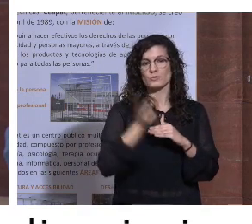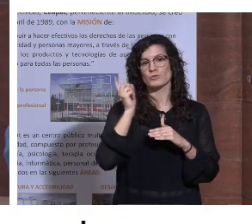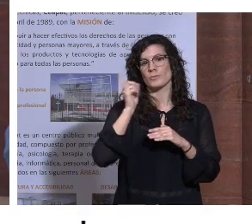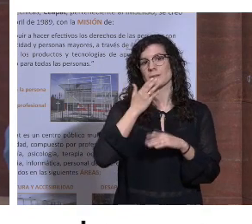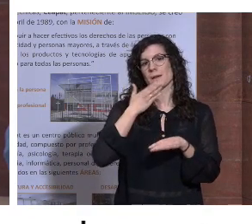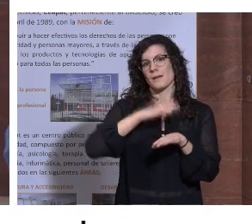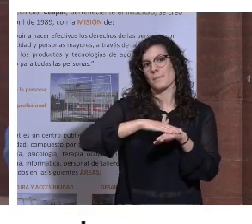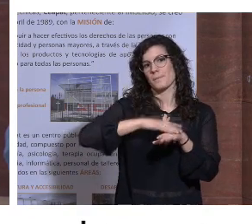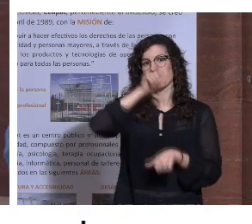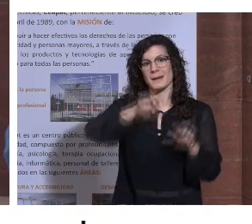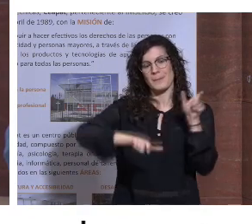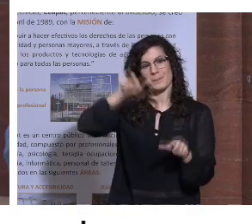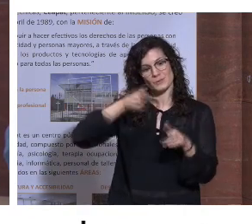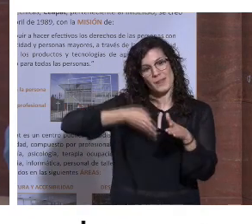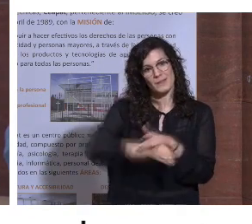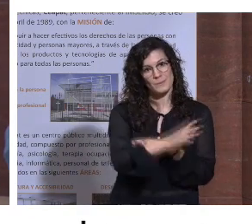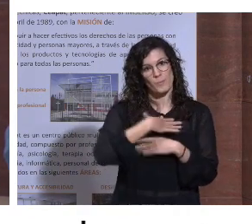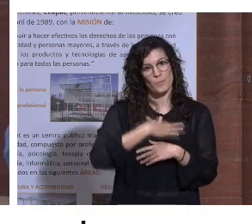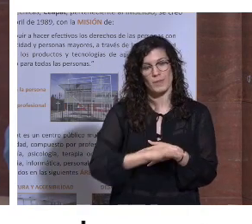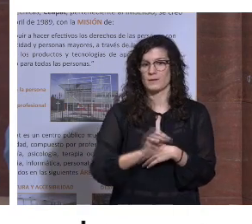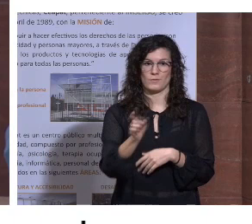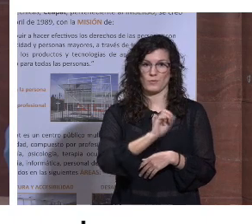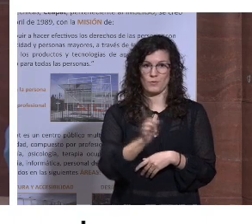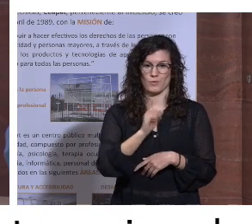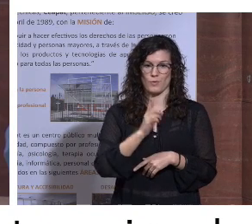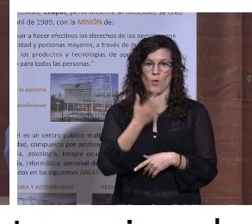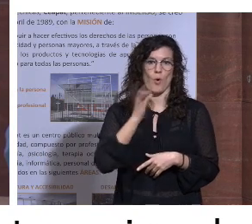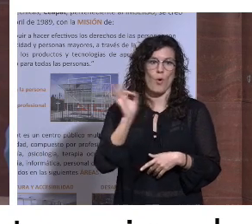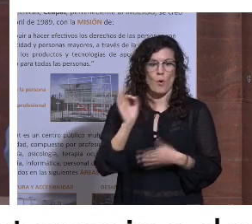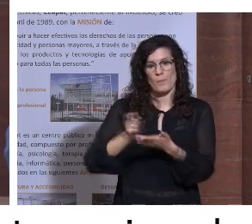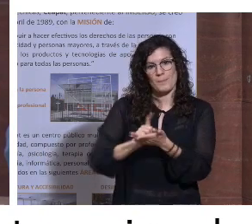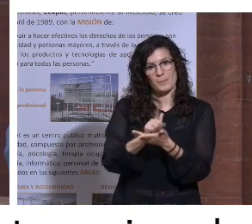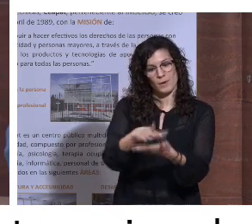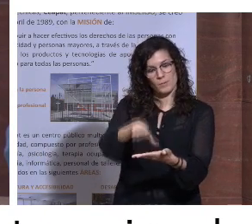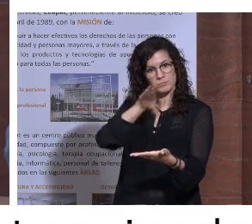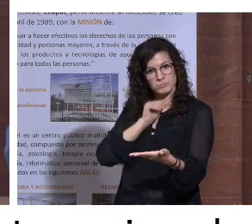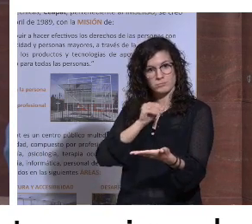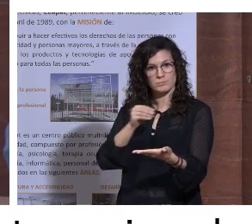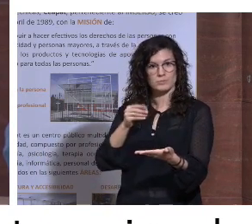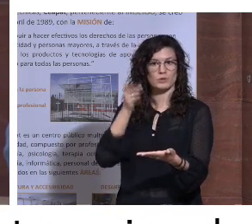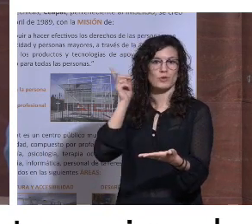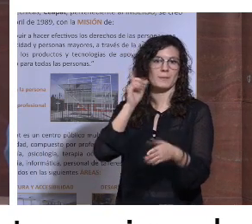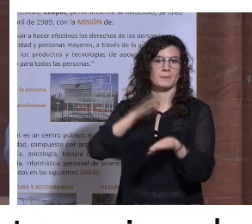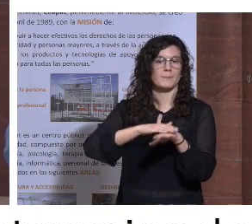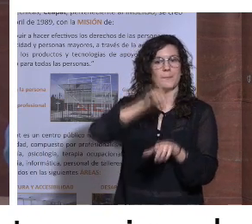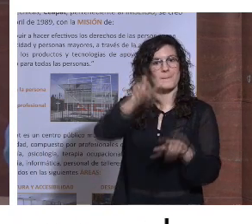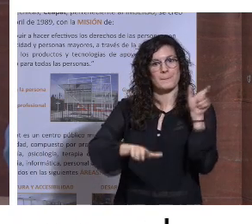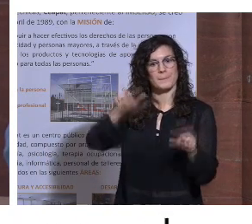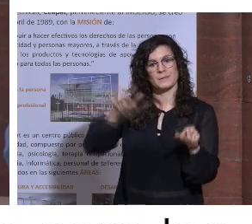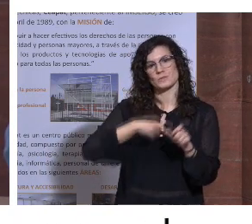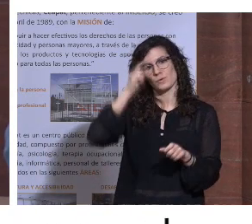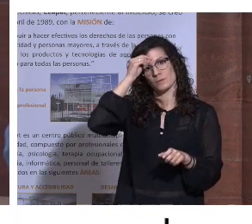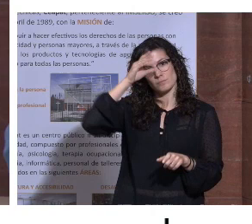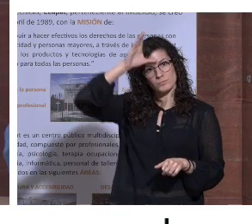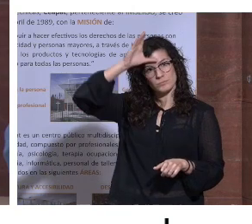tengan determinado acceso, o la interpretar un plano para las que tengan determinada capacidad intelectual